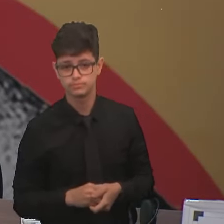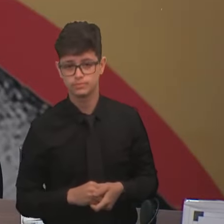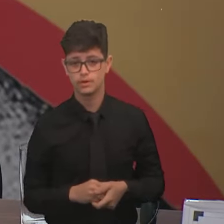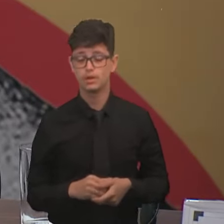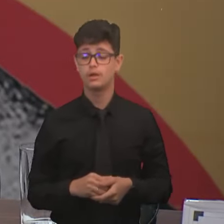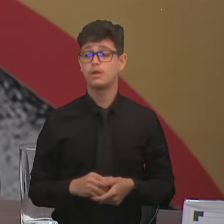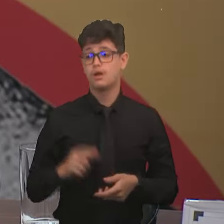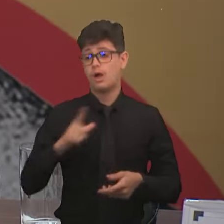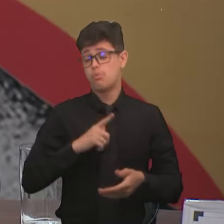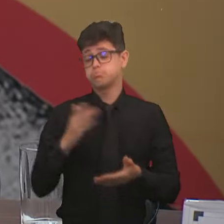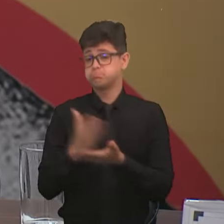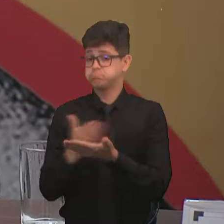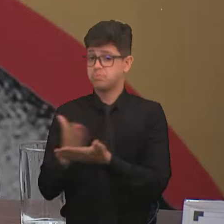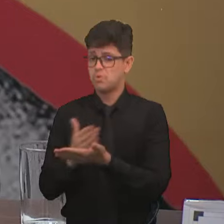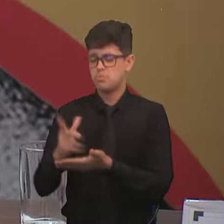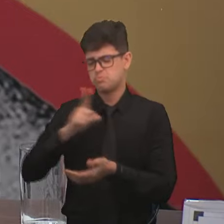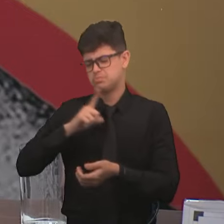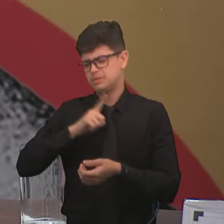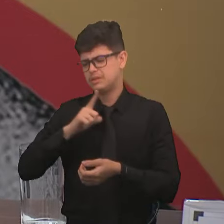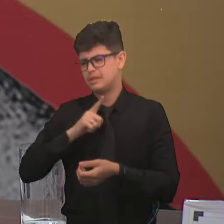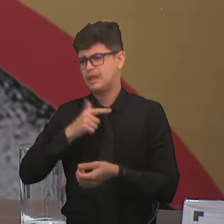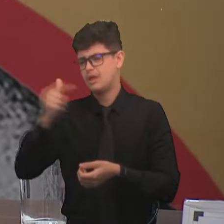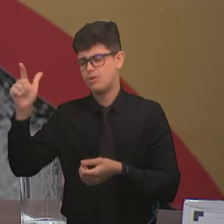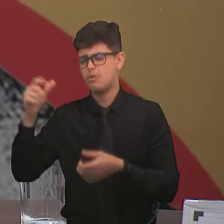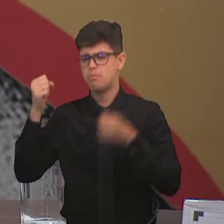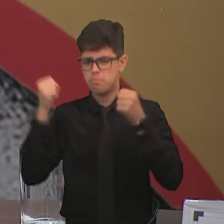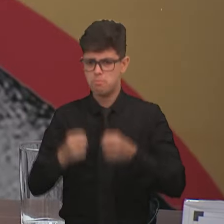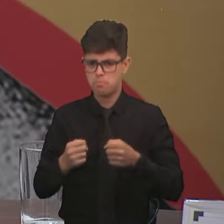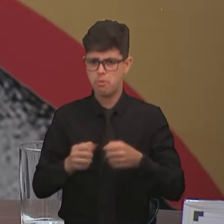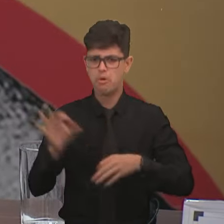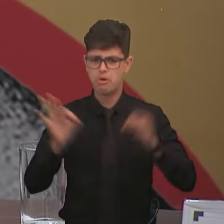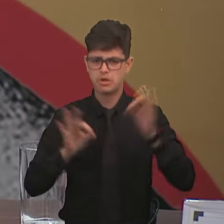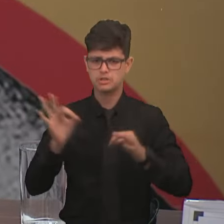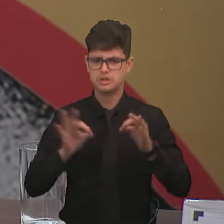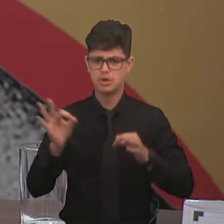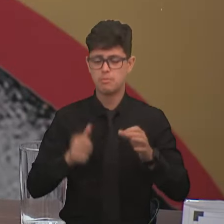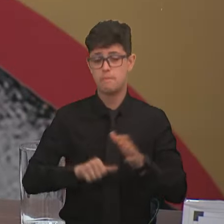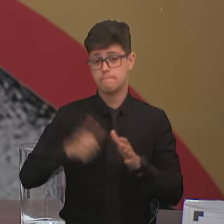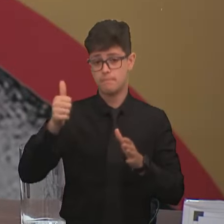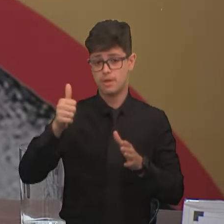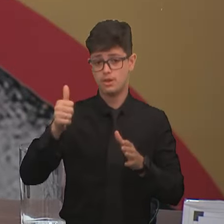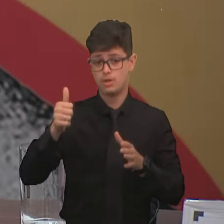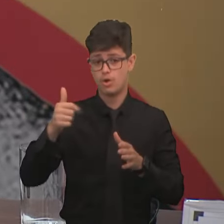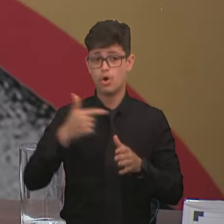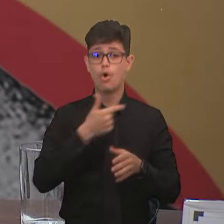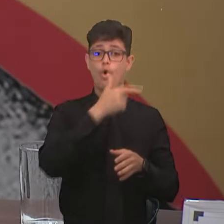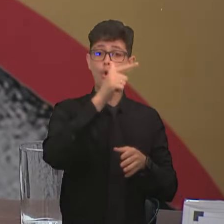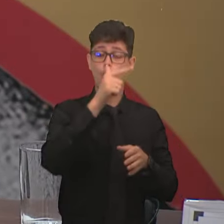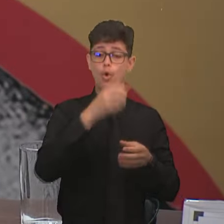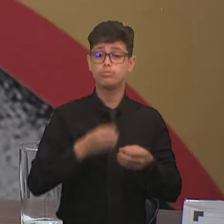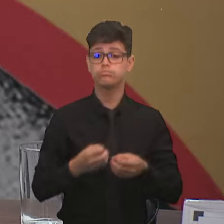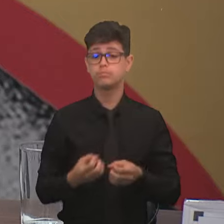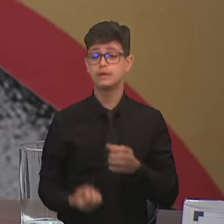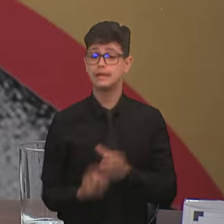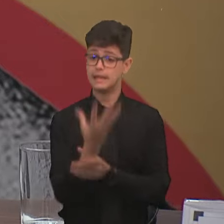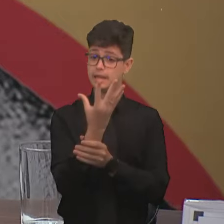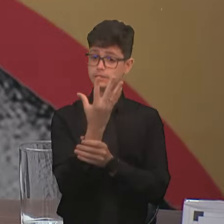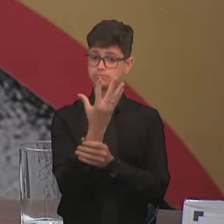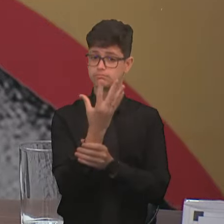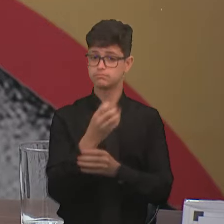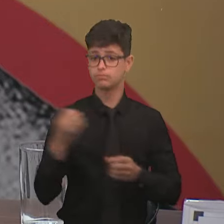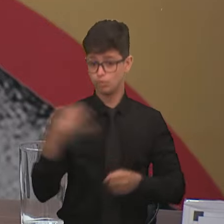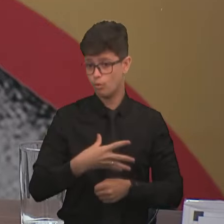Mientras algunos empleos pueden ser automatizados, nuevos tipos de trabajo también van a surgir y están surgiendo.